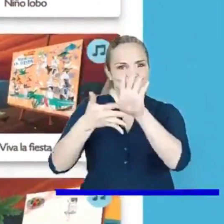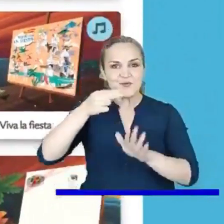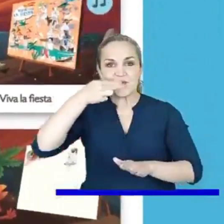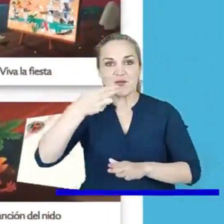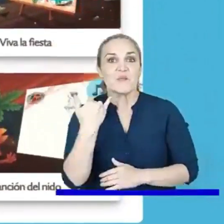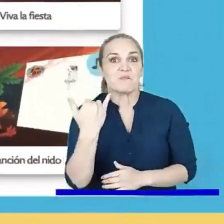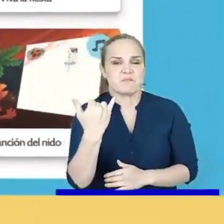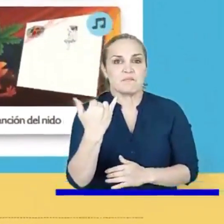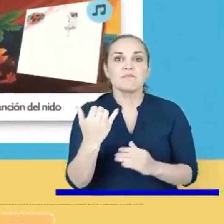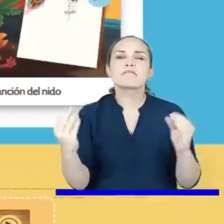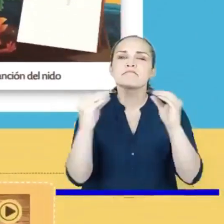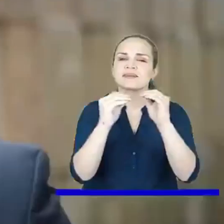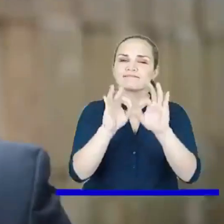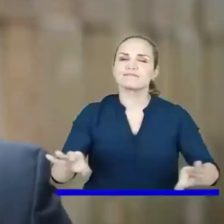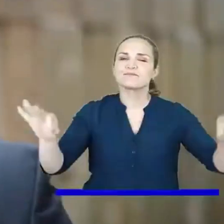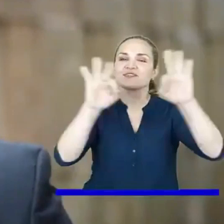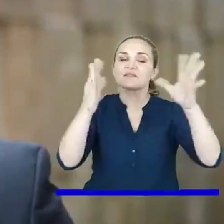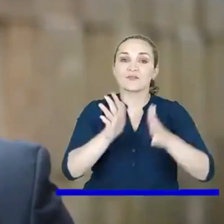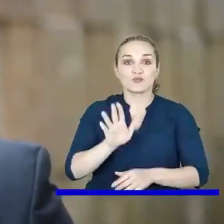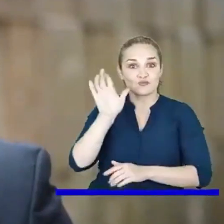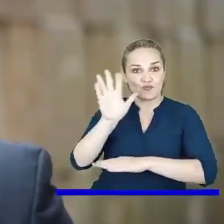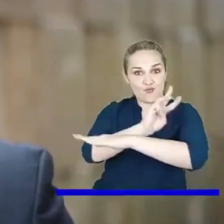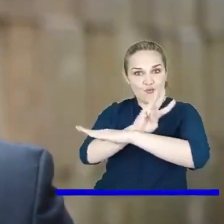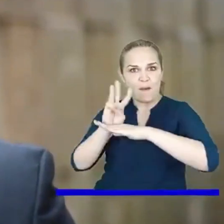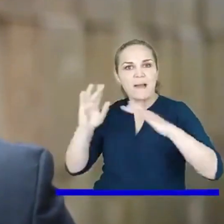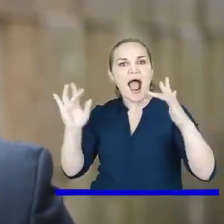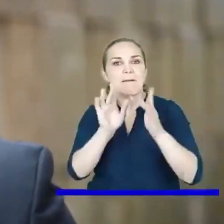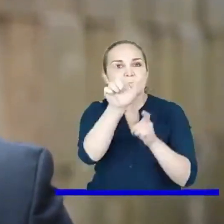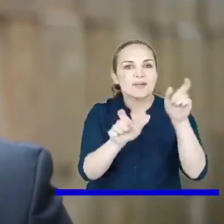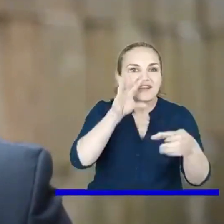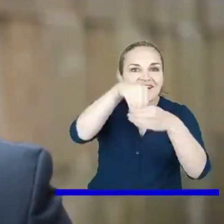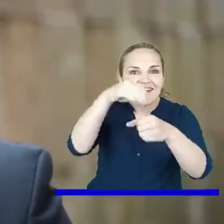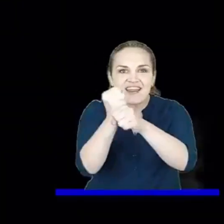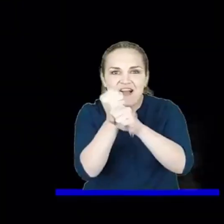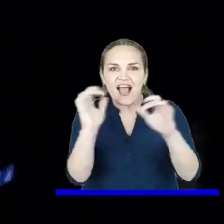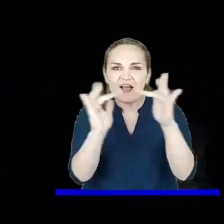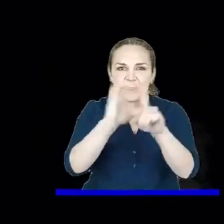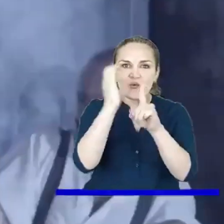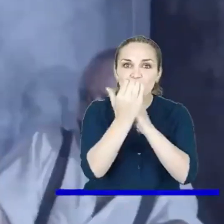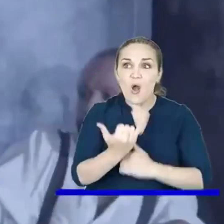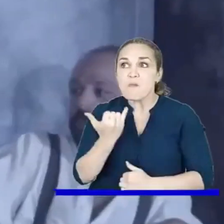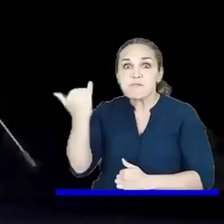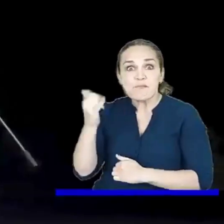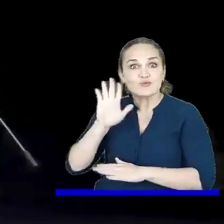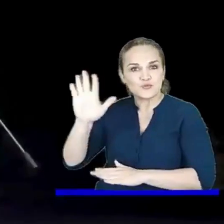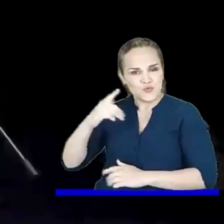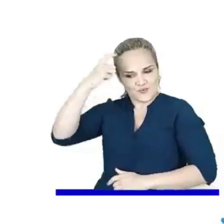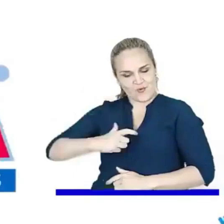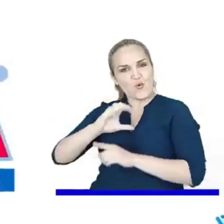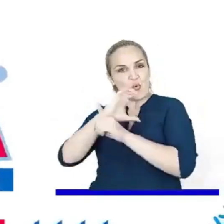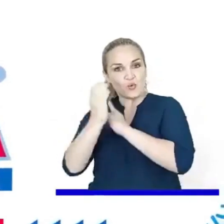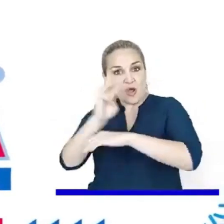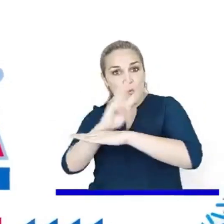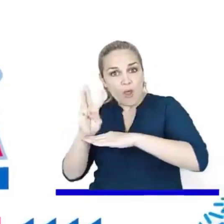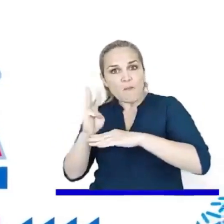en el portal Maguaré y Maguarret. Pero además, el principal portal para todos los gestores, creadores y actores de la cultura, Soy